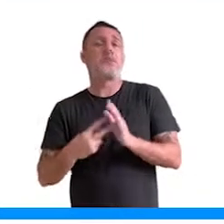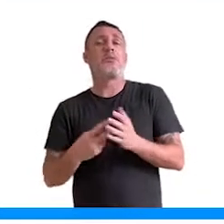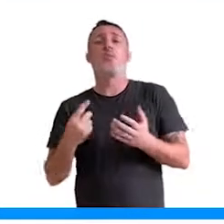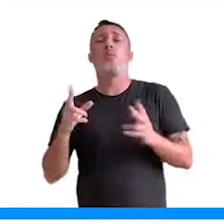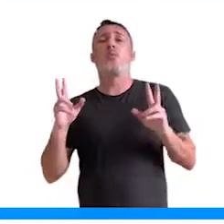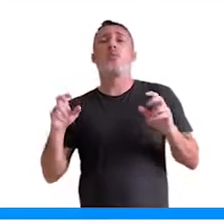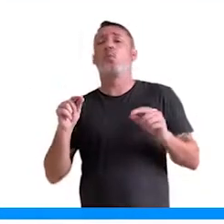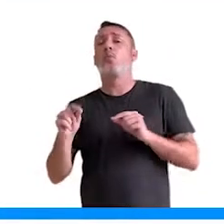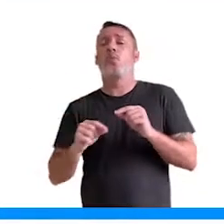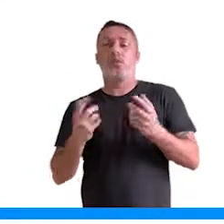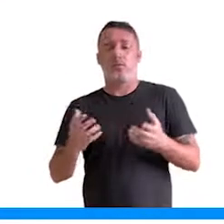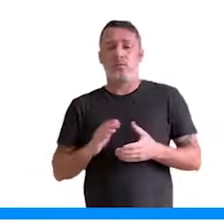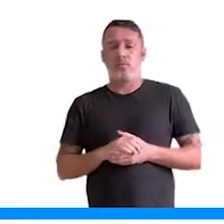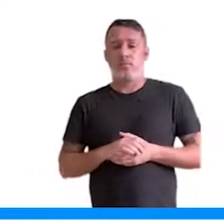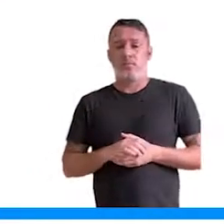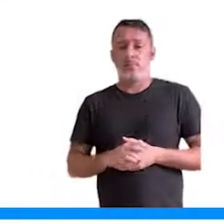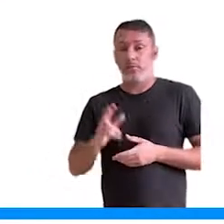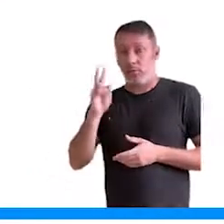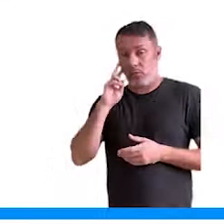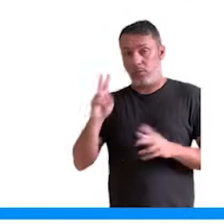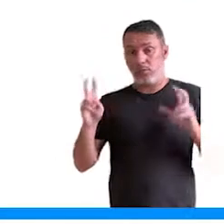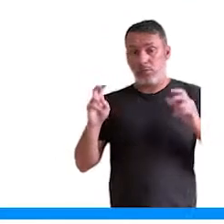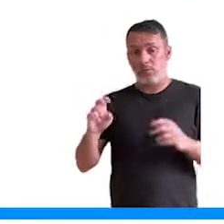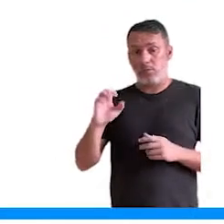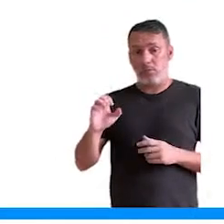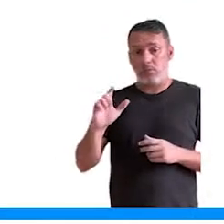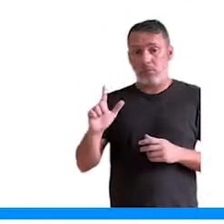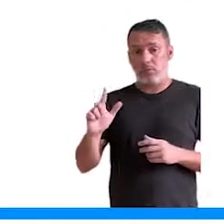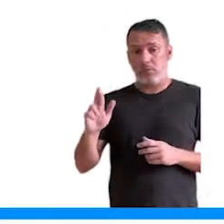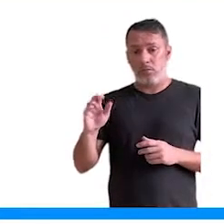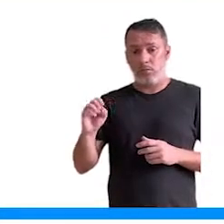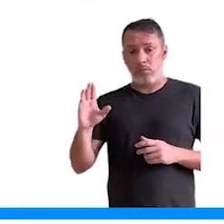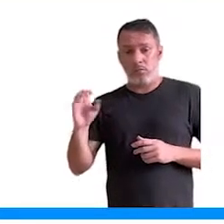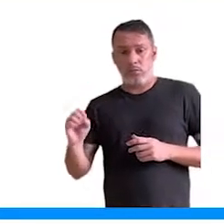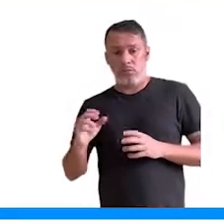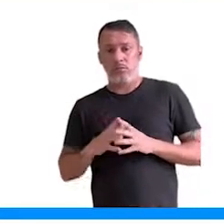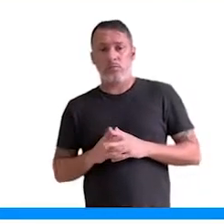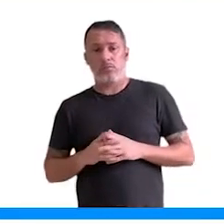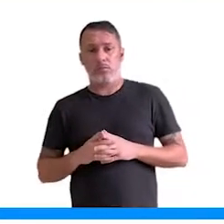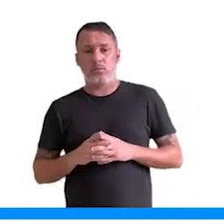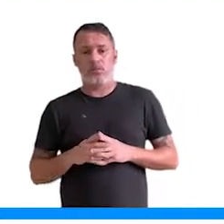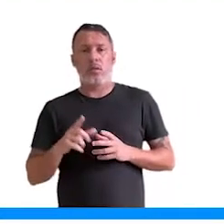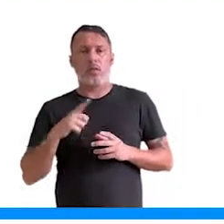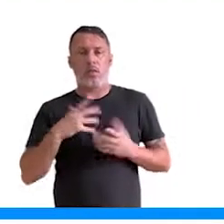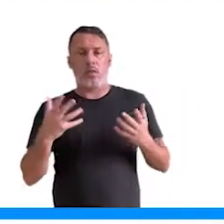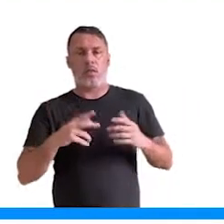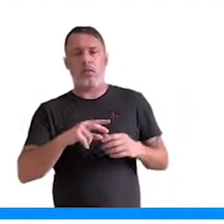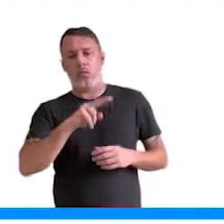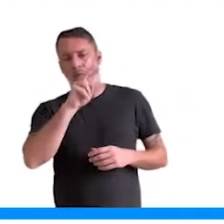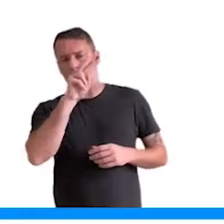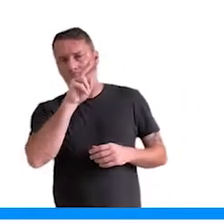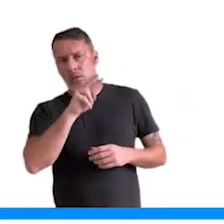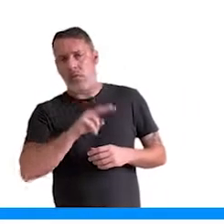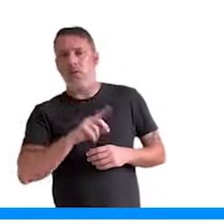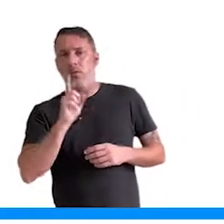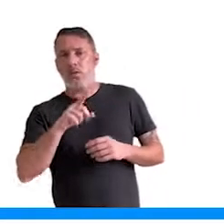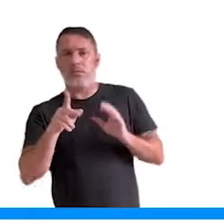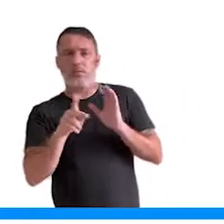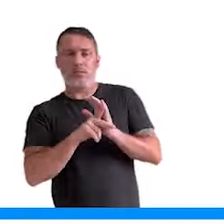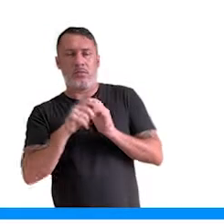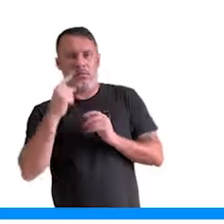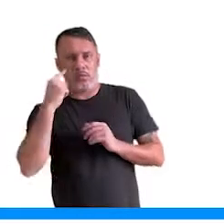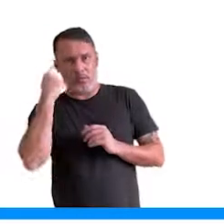Para los niños, anchos espacios tiene el día y las horas, son calles despejadas, abiertas avenidas. A